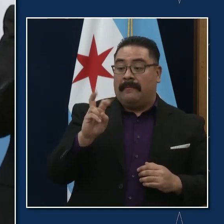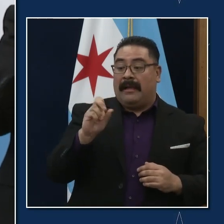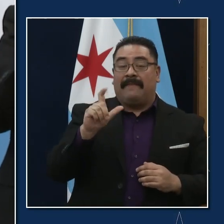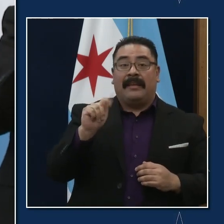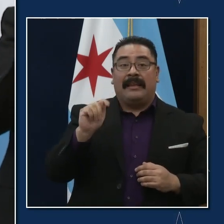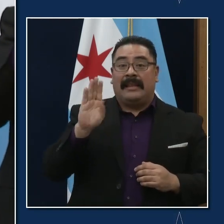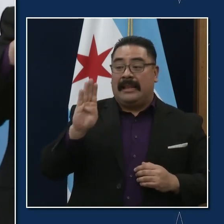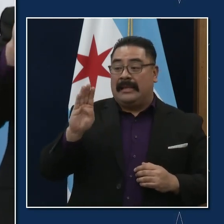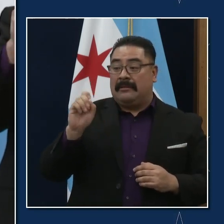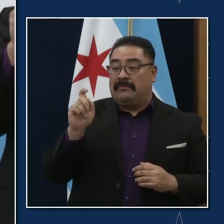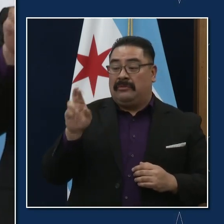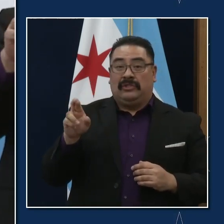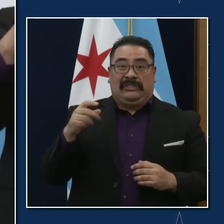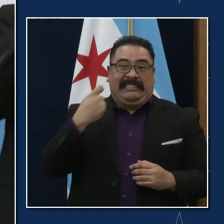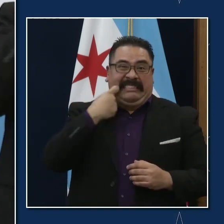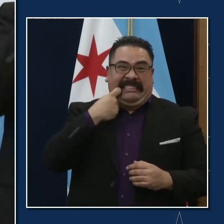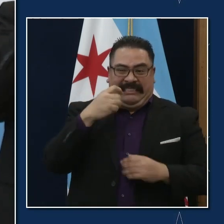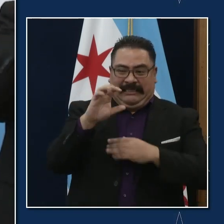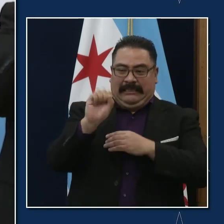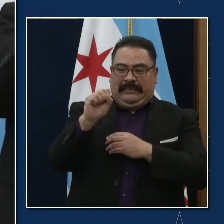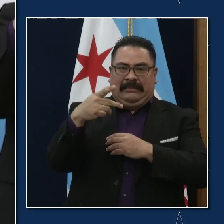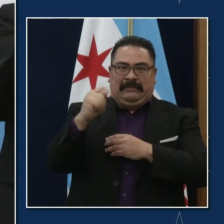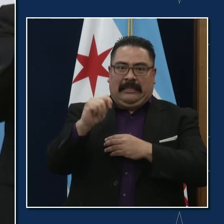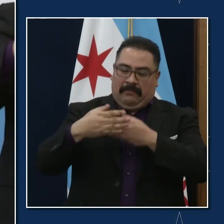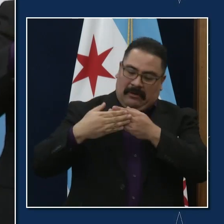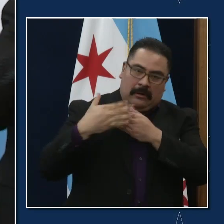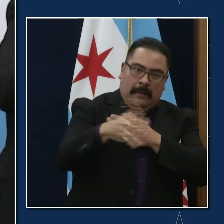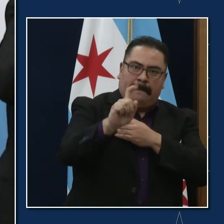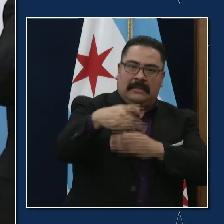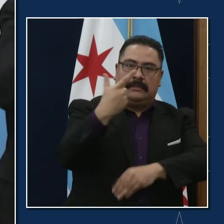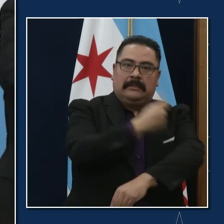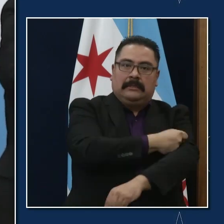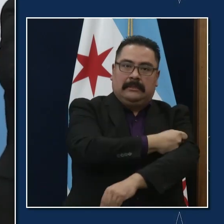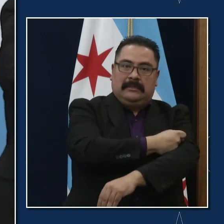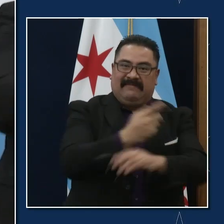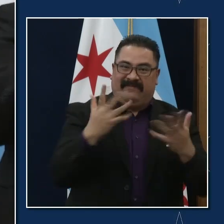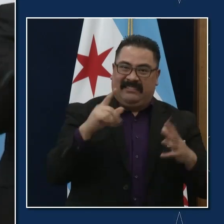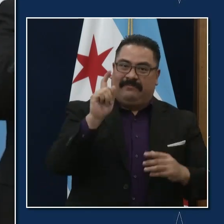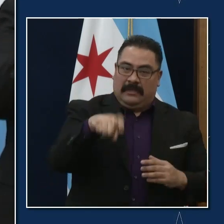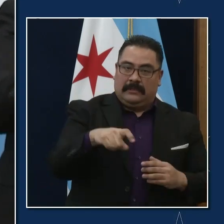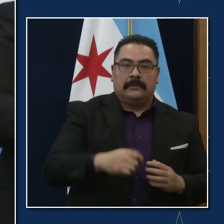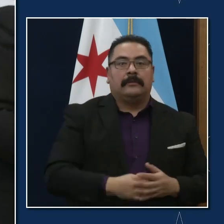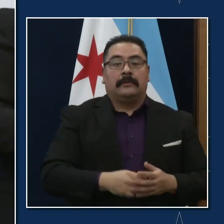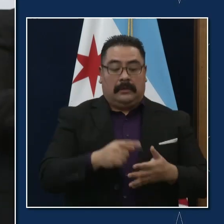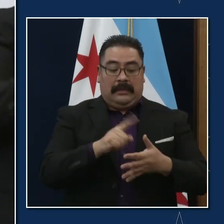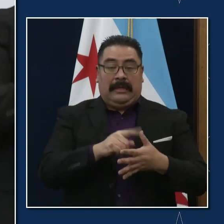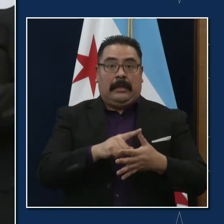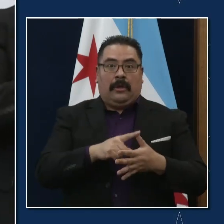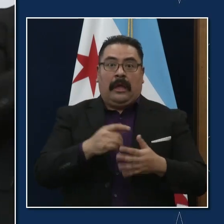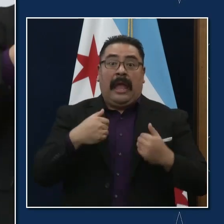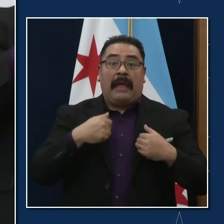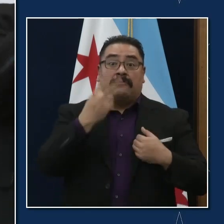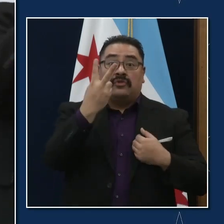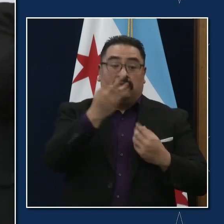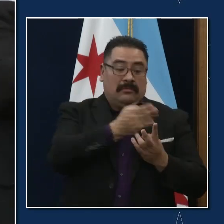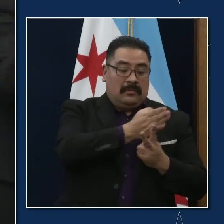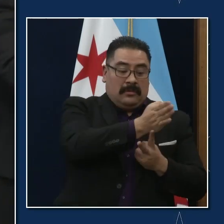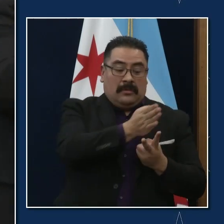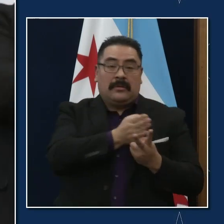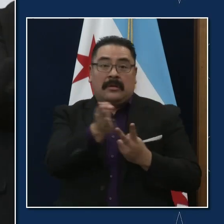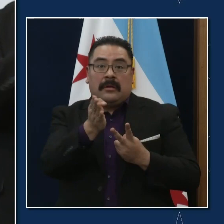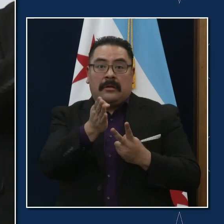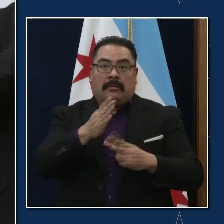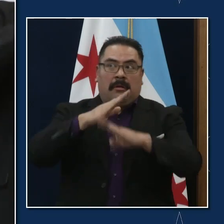refuerzo actualizada bivalente que salió en este otoño. Esta vacuna ofrece 2 tipos de